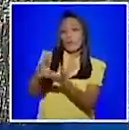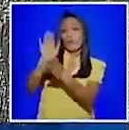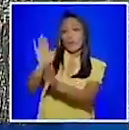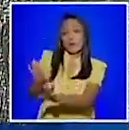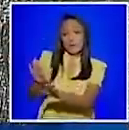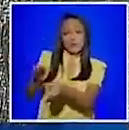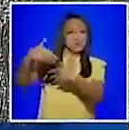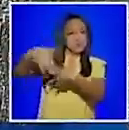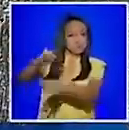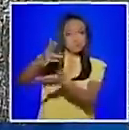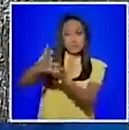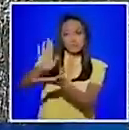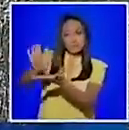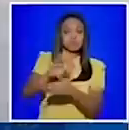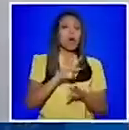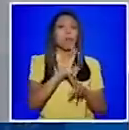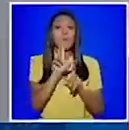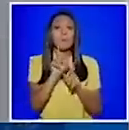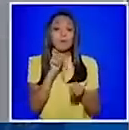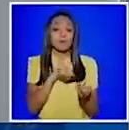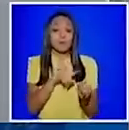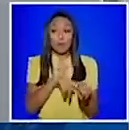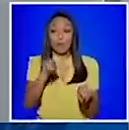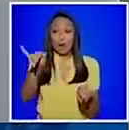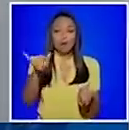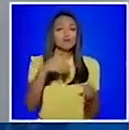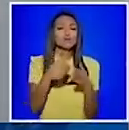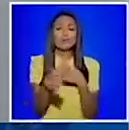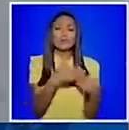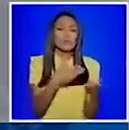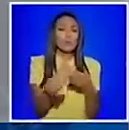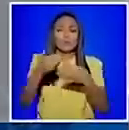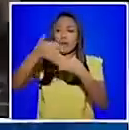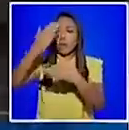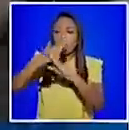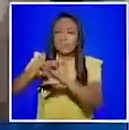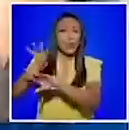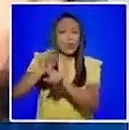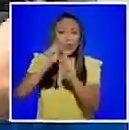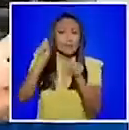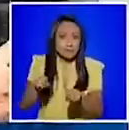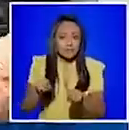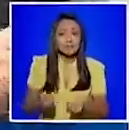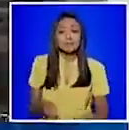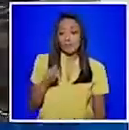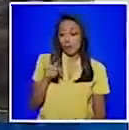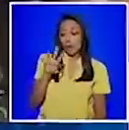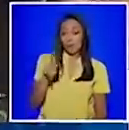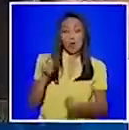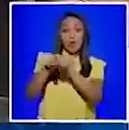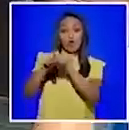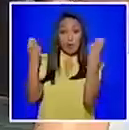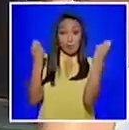botado en la calle y el ladrón tiene suficiente tiempo, no importa qué lámina de seguridad pongas, te van a robar. Una vez que el ladrón te rompe la lámina